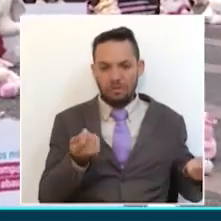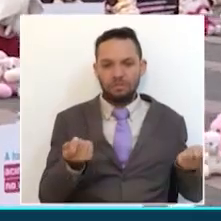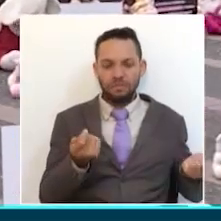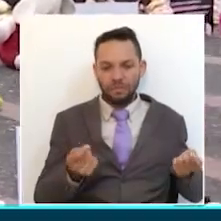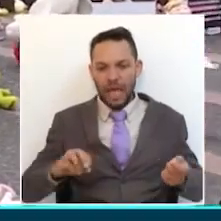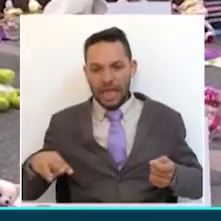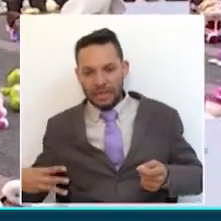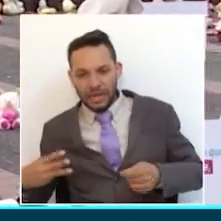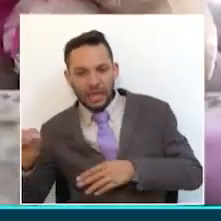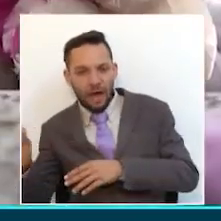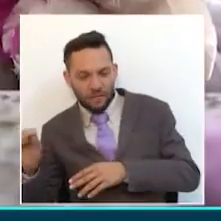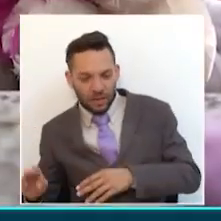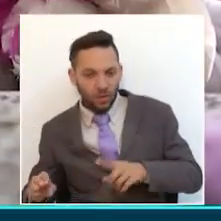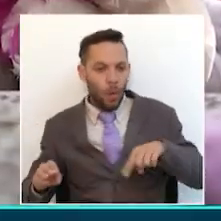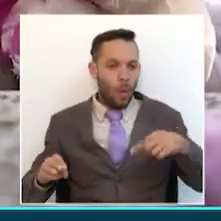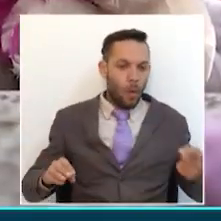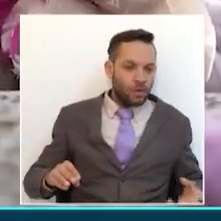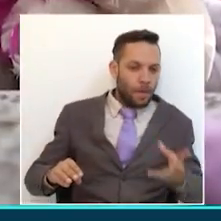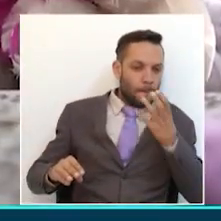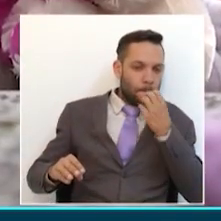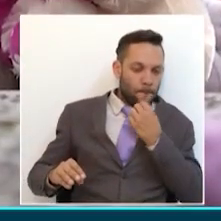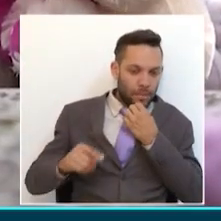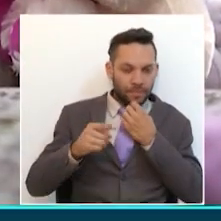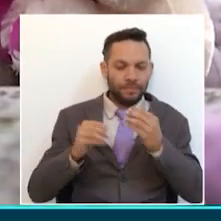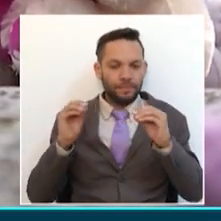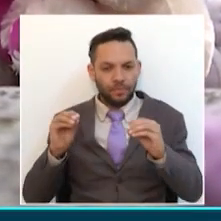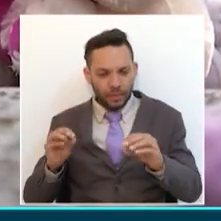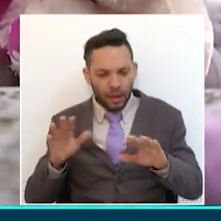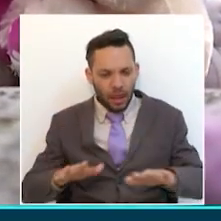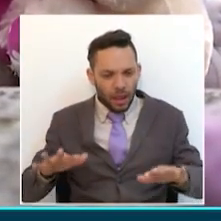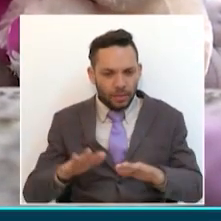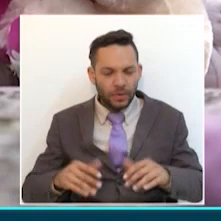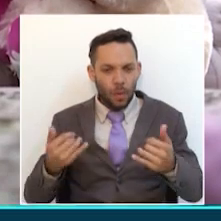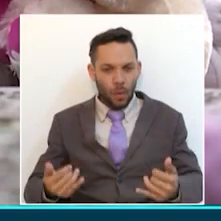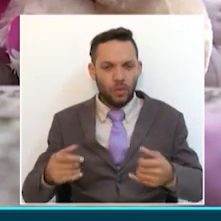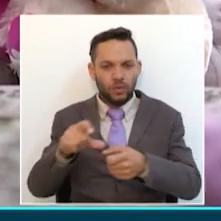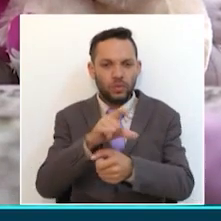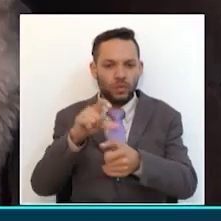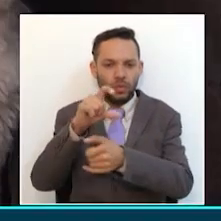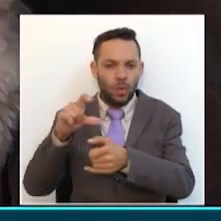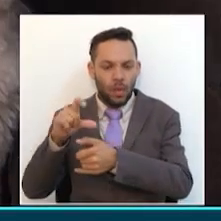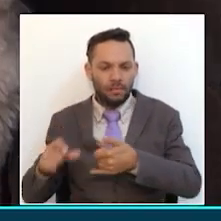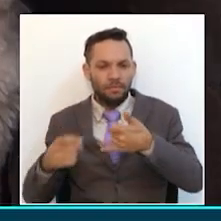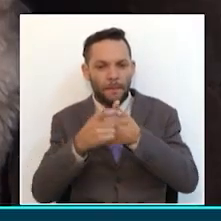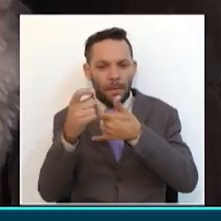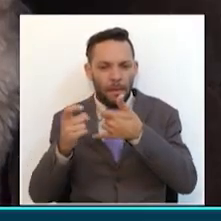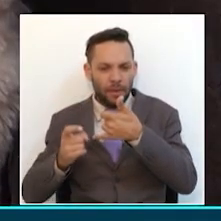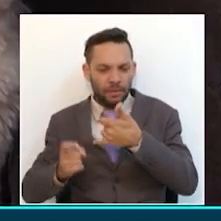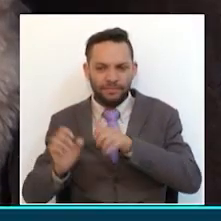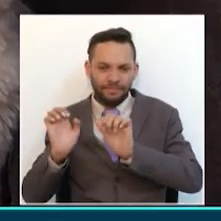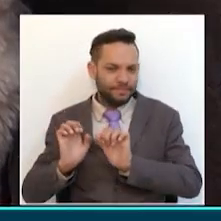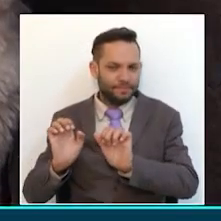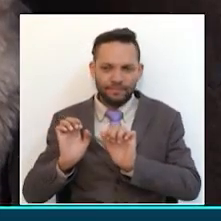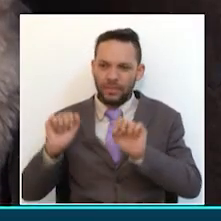son denunciados, según cifras recolectadas por la organización Aldeas Infantiles. Hoy en varias ciudades del país se realizó un plantón en contra del abuso